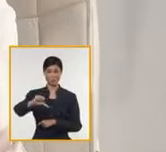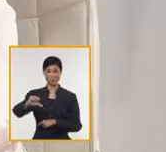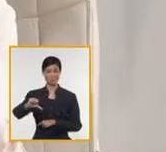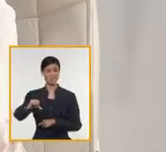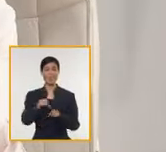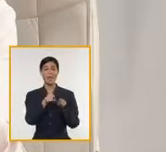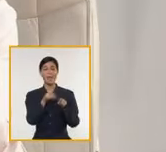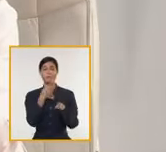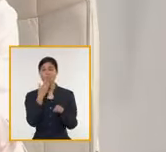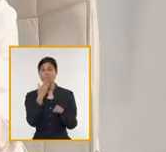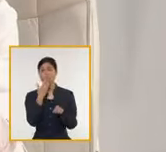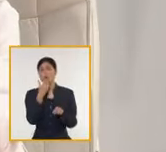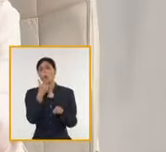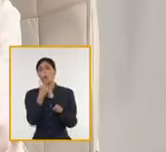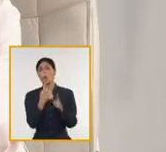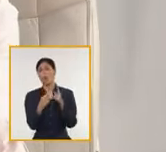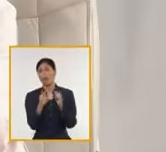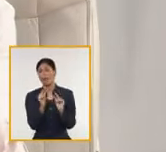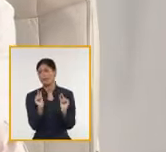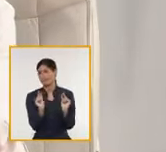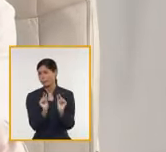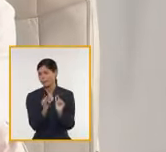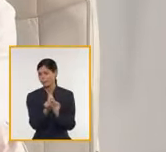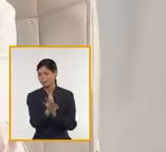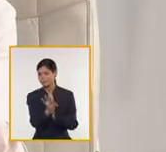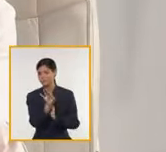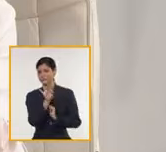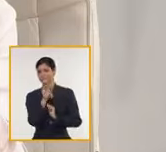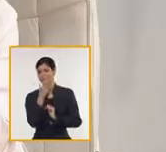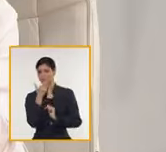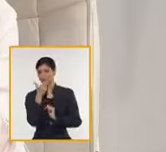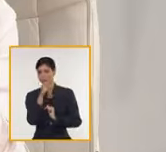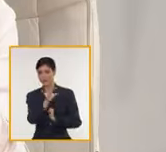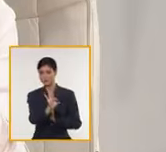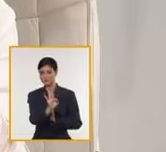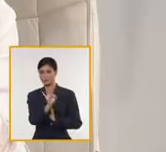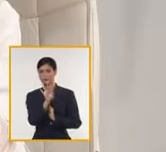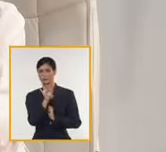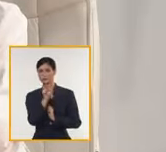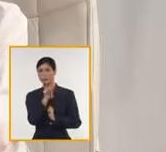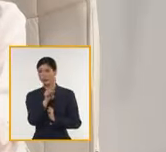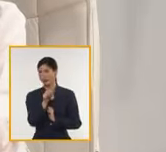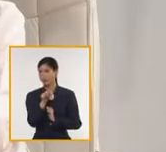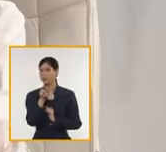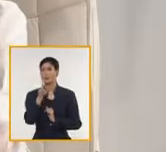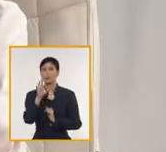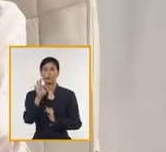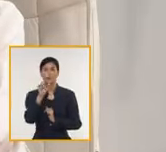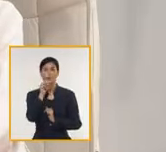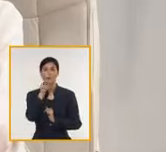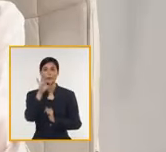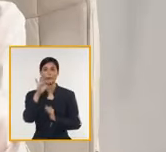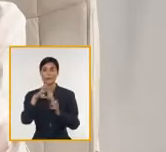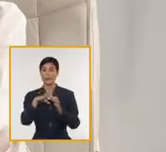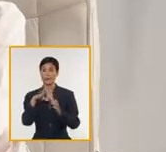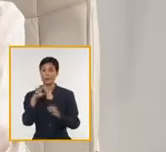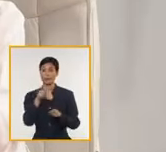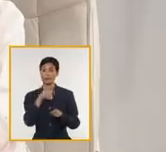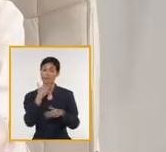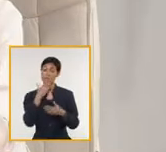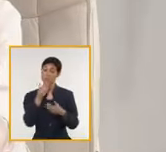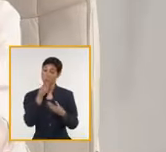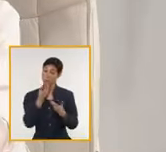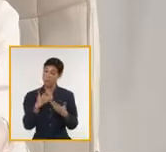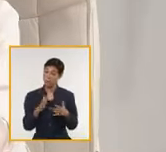la derecha, tal vez esta sea una opción ante la situación real, un tanto más esperanzadora, un